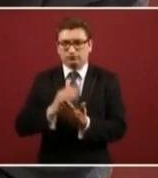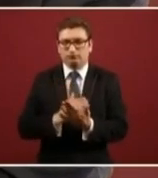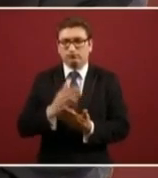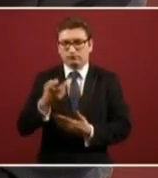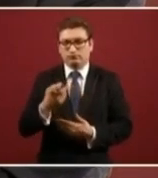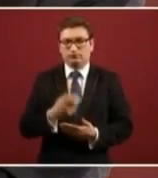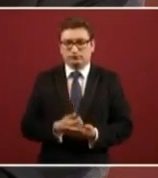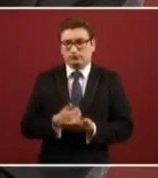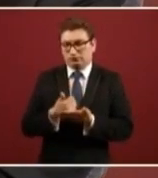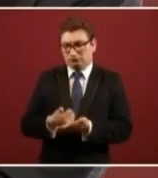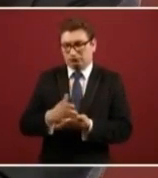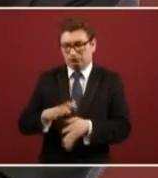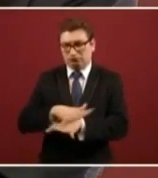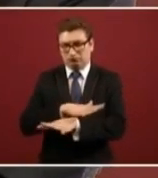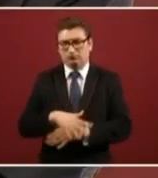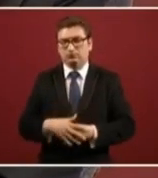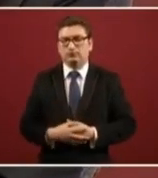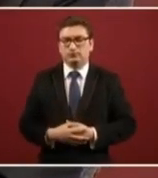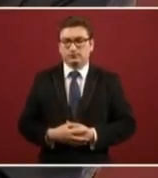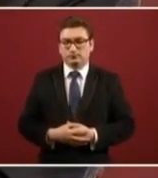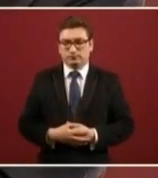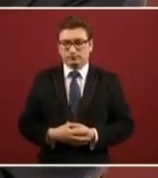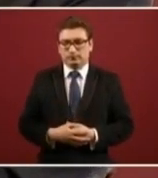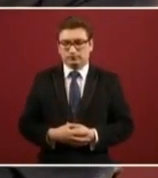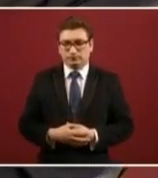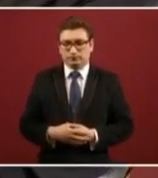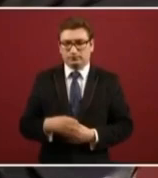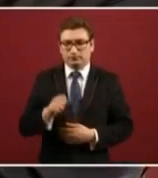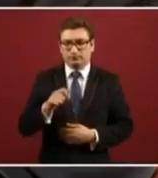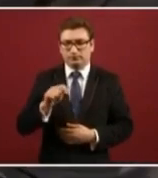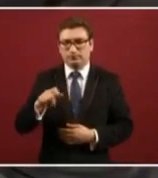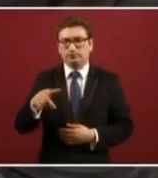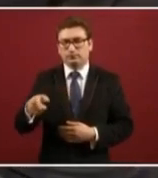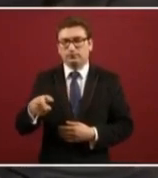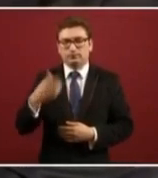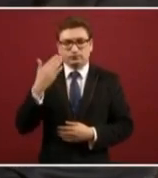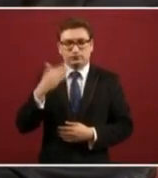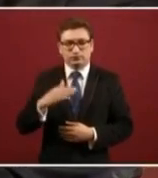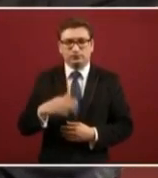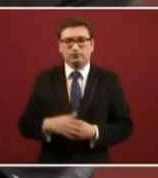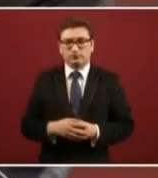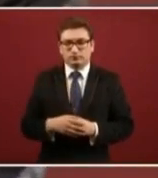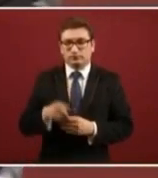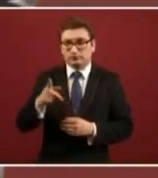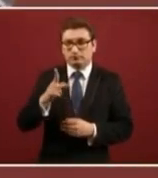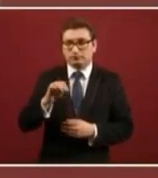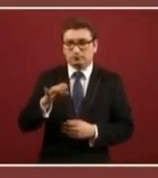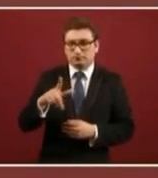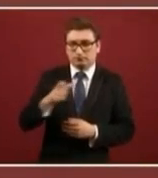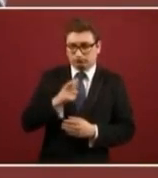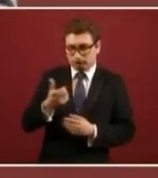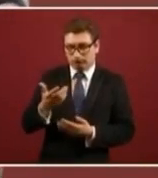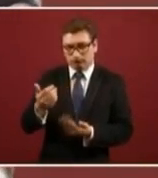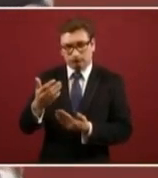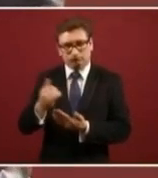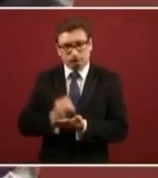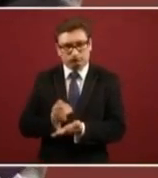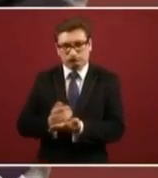Ese es otro cambio. Hacienda se dedicaba a ordeñar a Pemex,